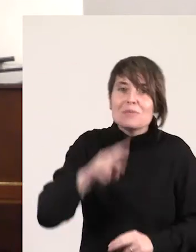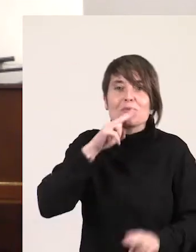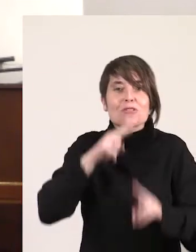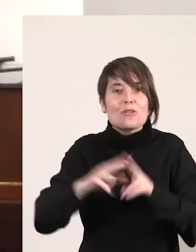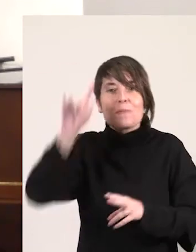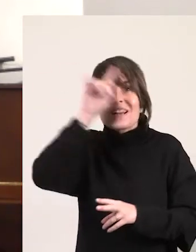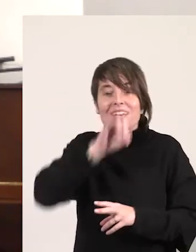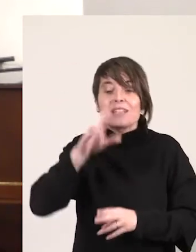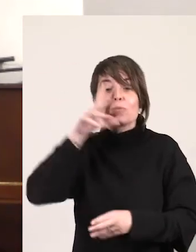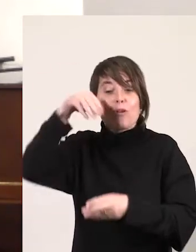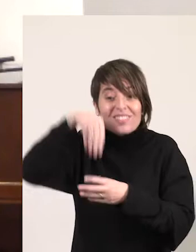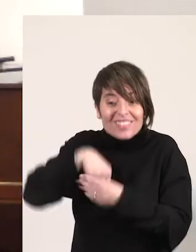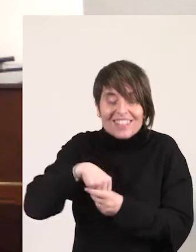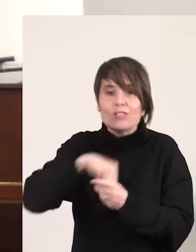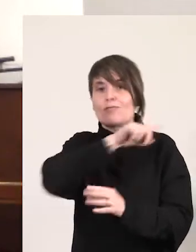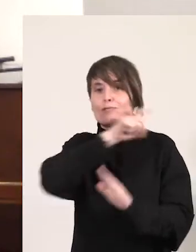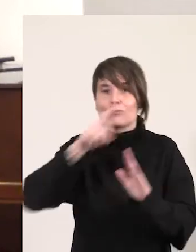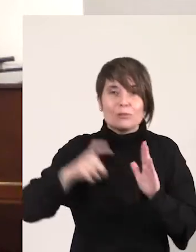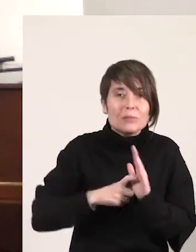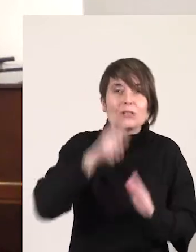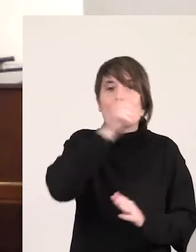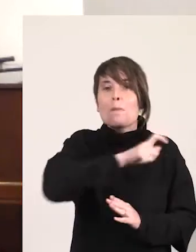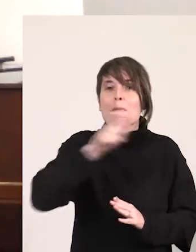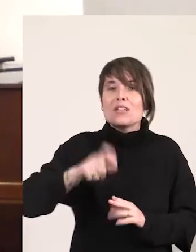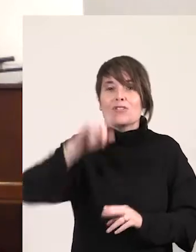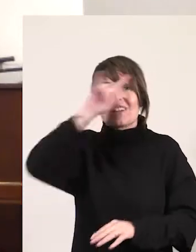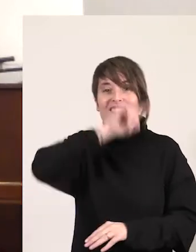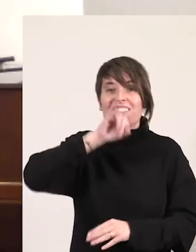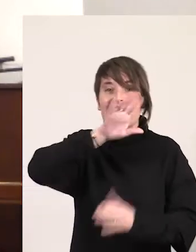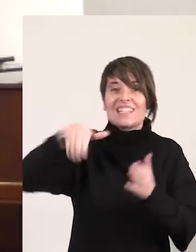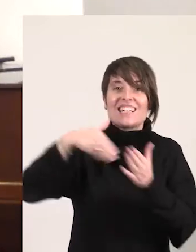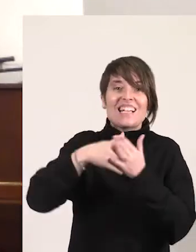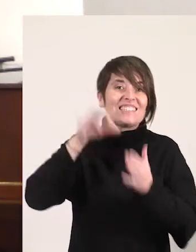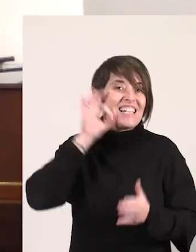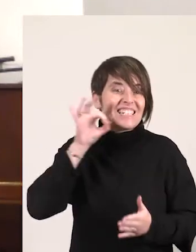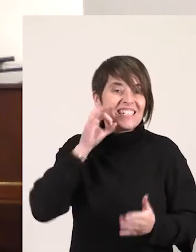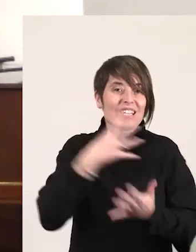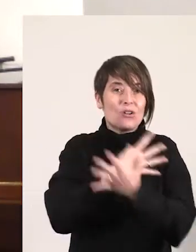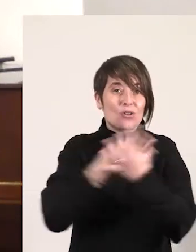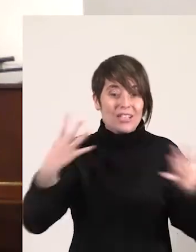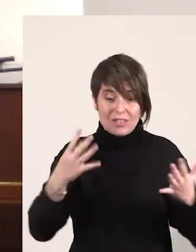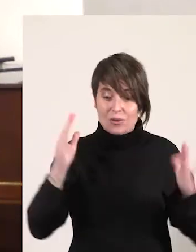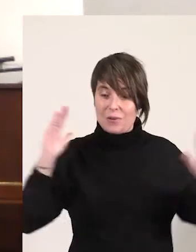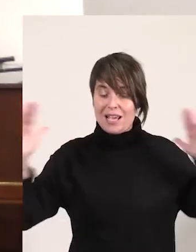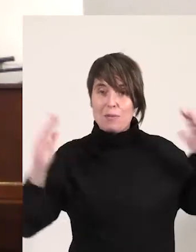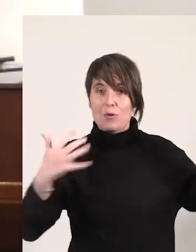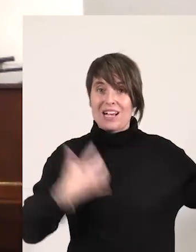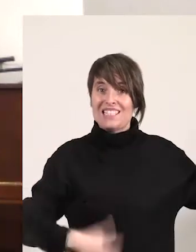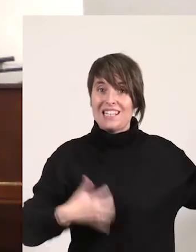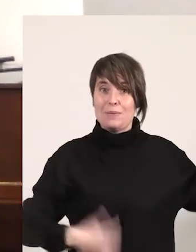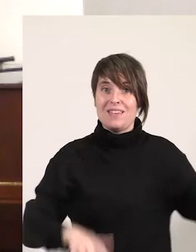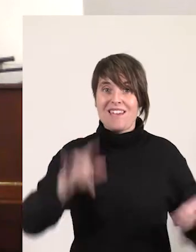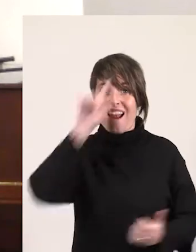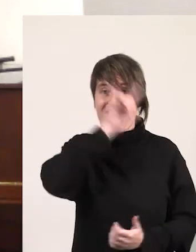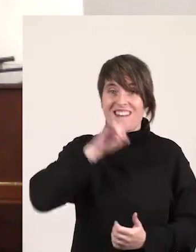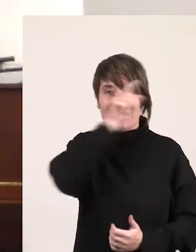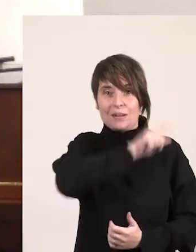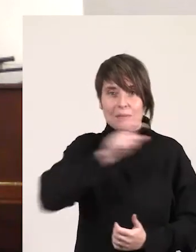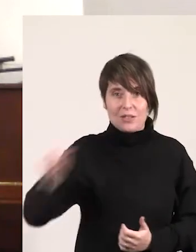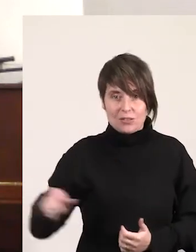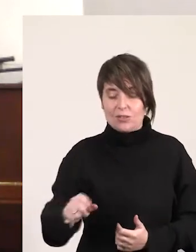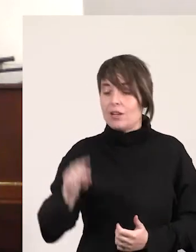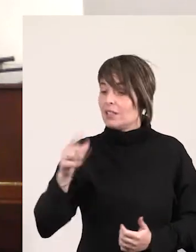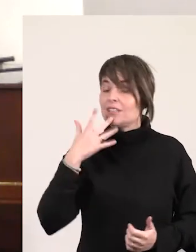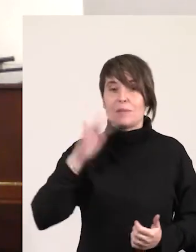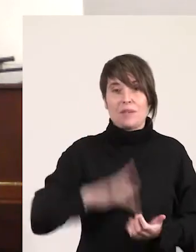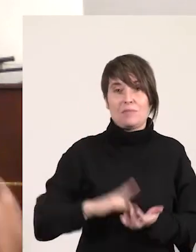negritos porque sí, se llama a los negritos porque estaba compuesta íntegramente por personas negras y fue así hasta el siglo XIX, en una Sevilla que era